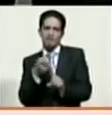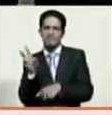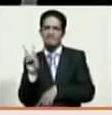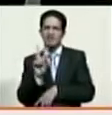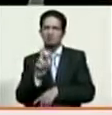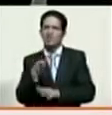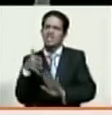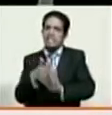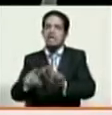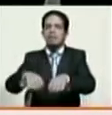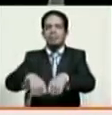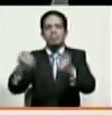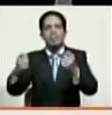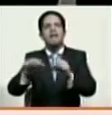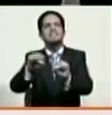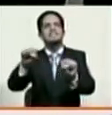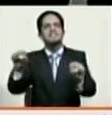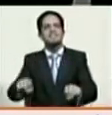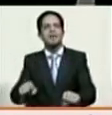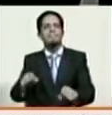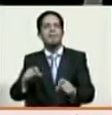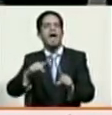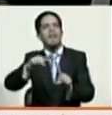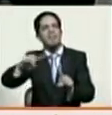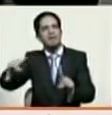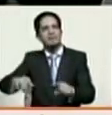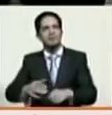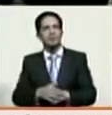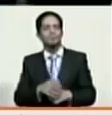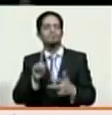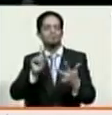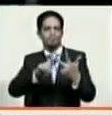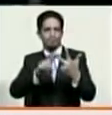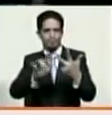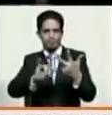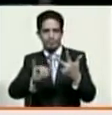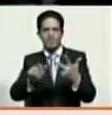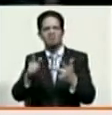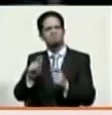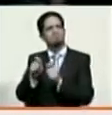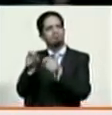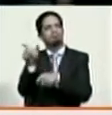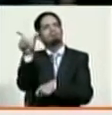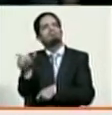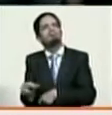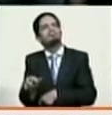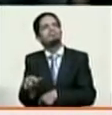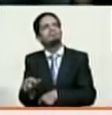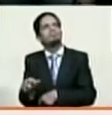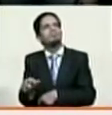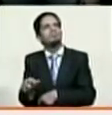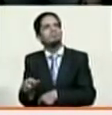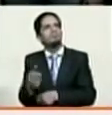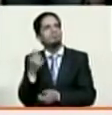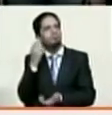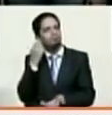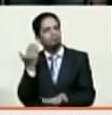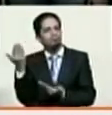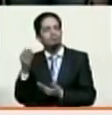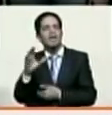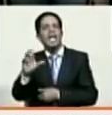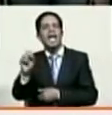es atacar el Servicio Eléctrico Nacional. Bueno, al frente de esta mesa de trabajo estará la doctora Gloria